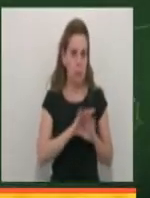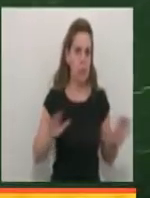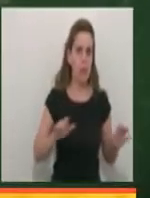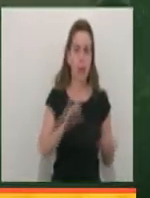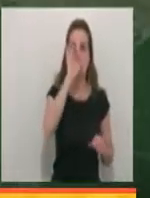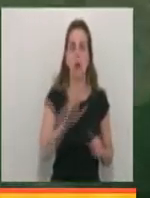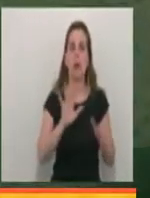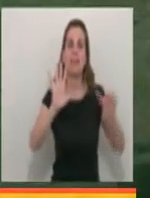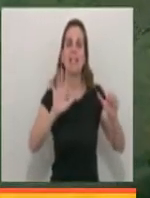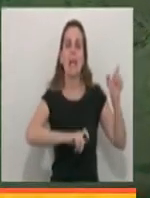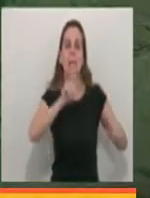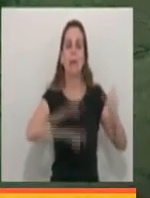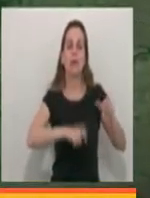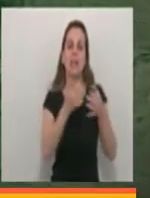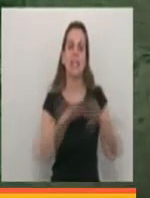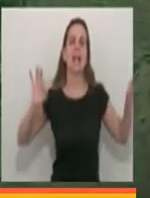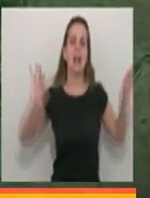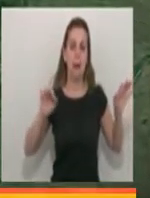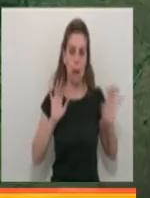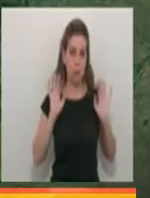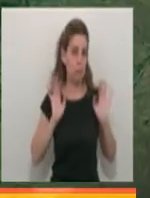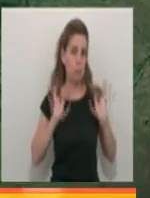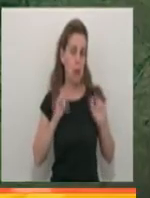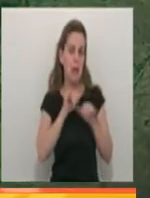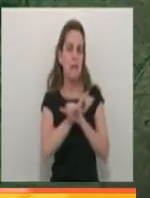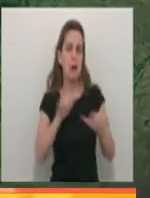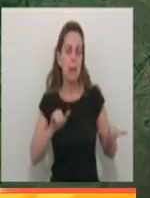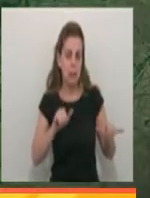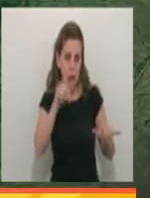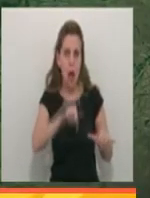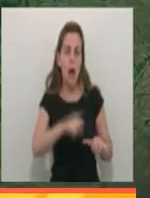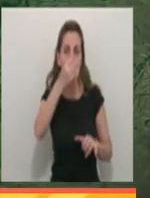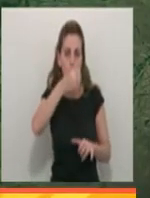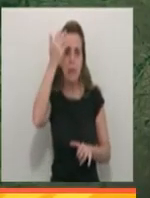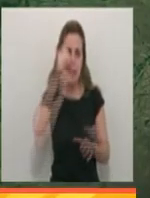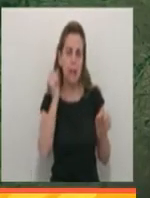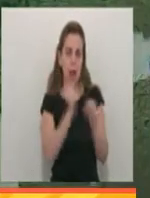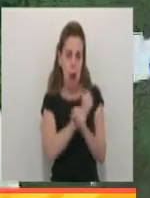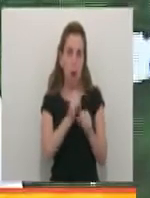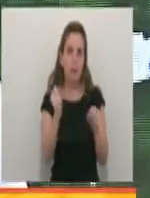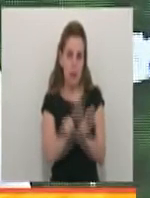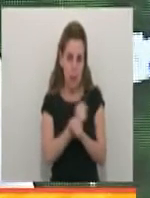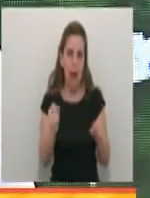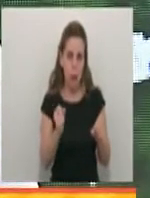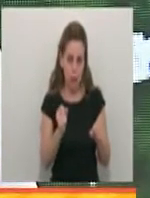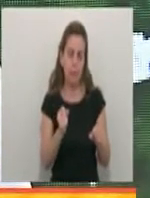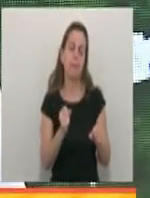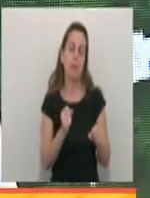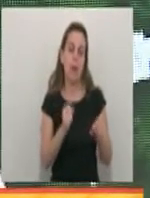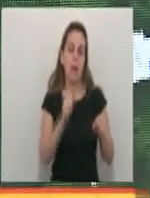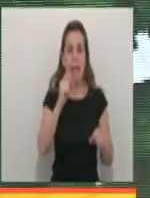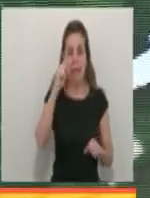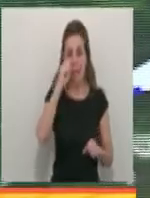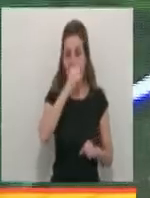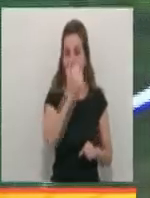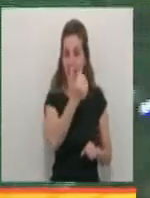es oficial la cantidad de muertos. 76 personas habrían fallecido. Hay